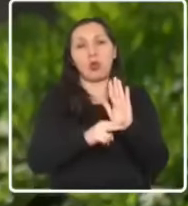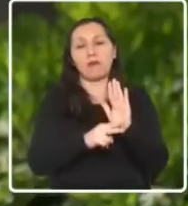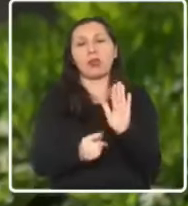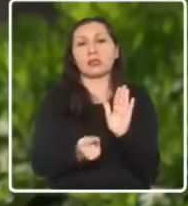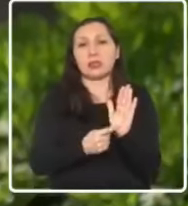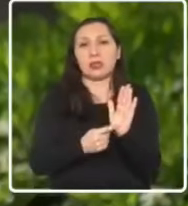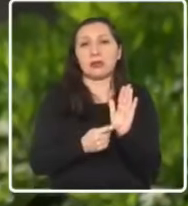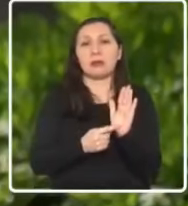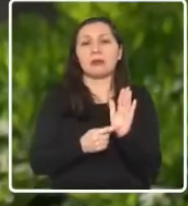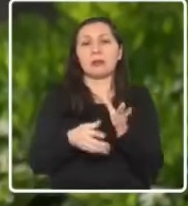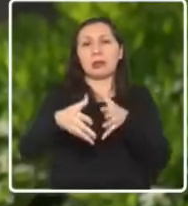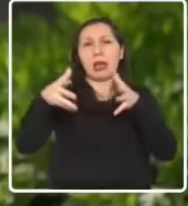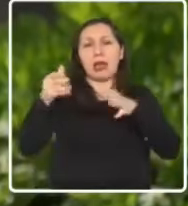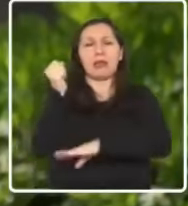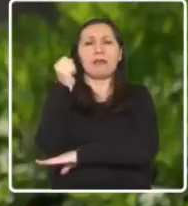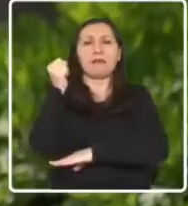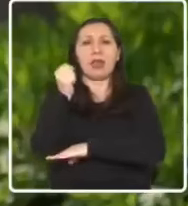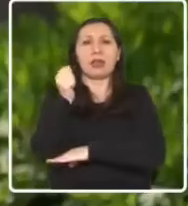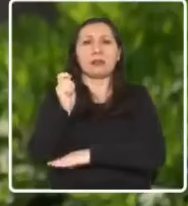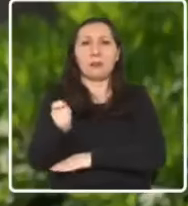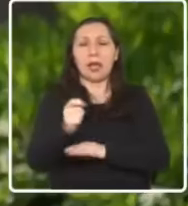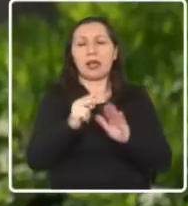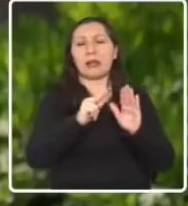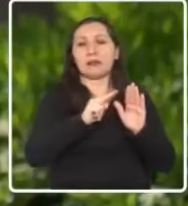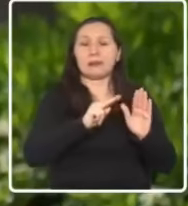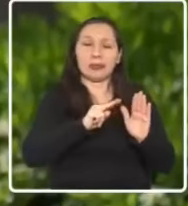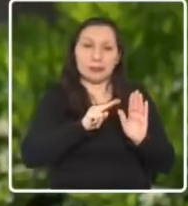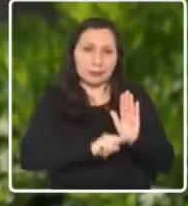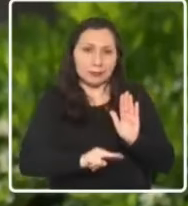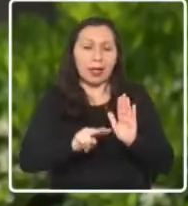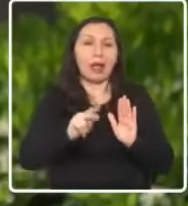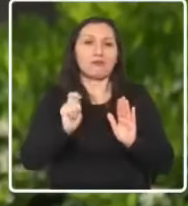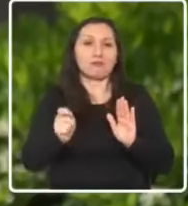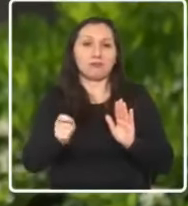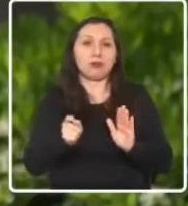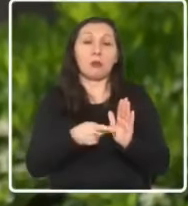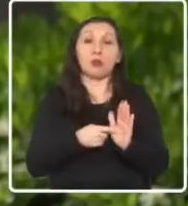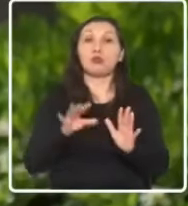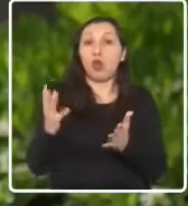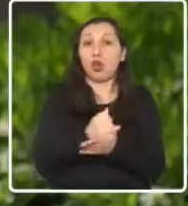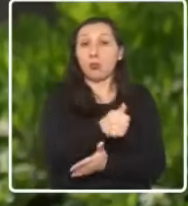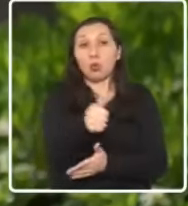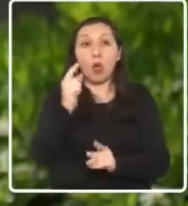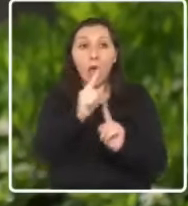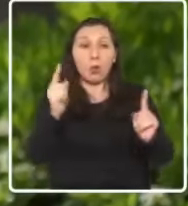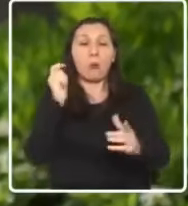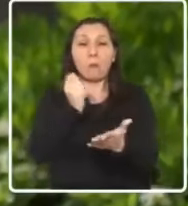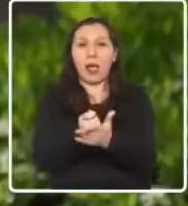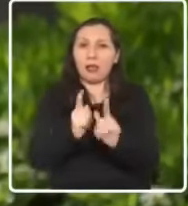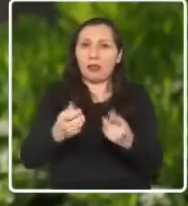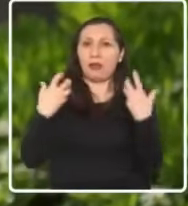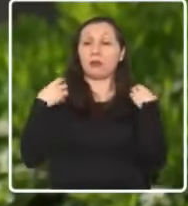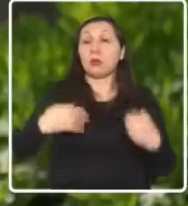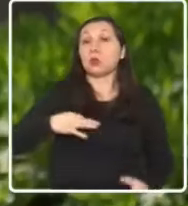tributarias paramétricas, de bases, de tasas de impuestos, si es que logramos que todos paguen lo que corresponde, cosa que